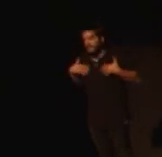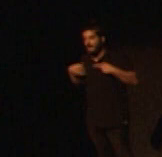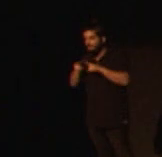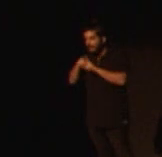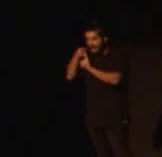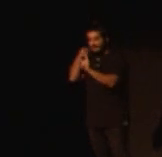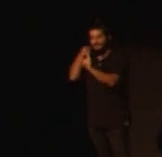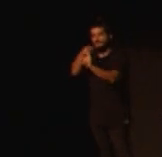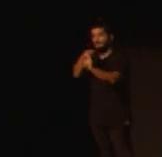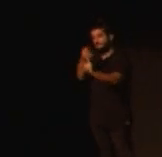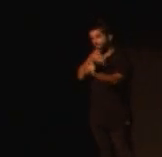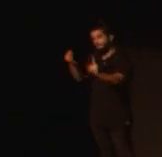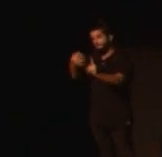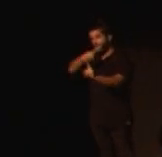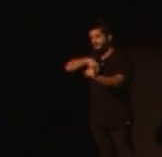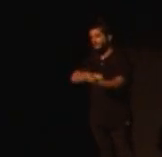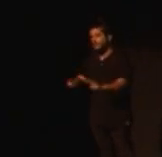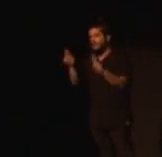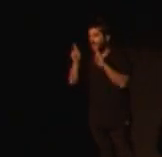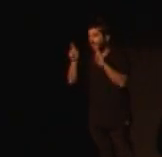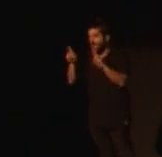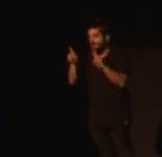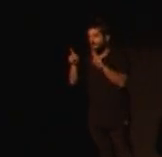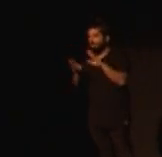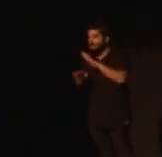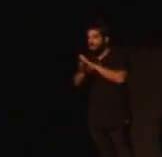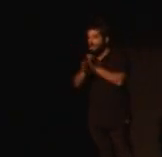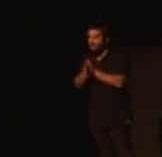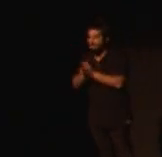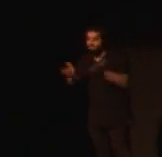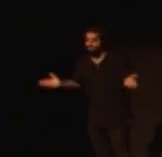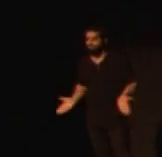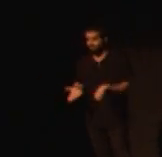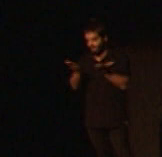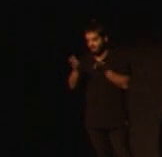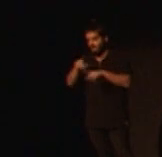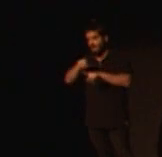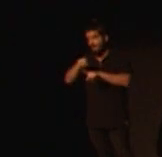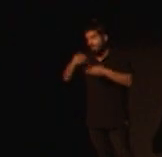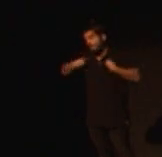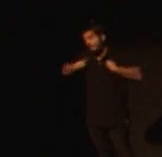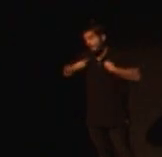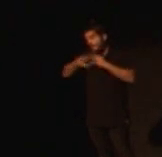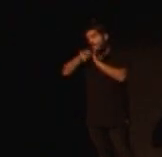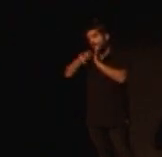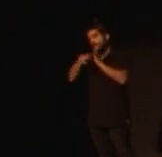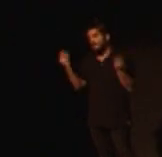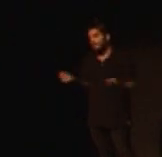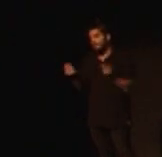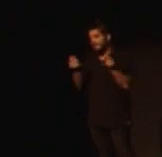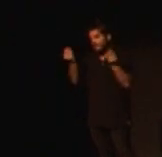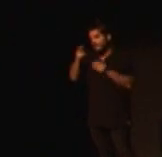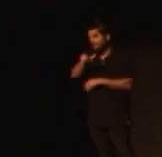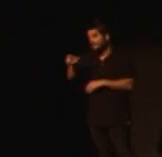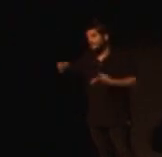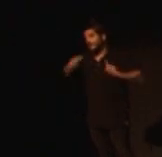una iniciativa que esperamos y seguiremos impulsando y, sobre todo, que contribuya a mejorar la calidad de vida de las personas que viven en la región de